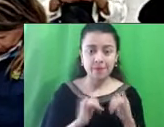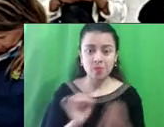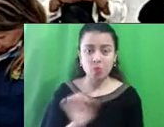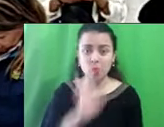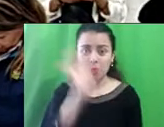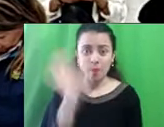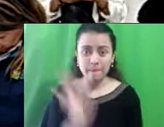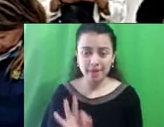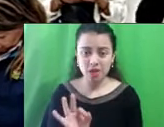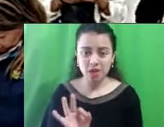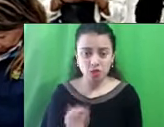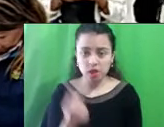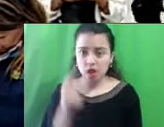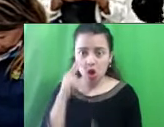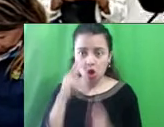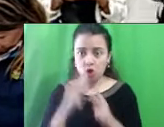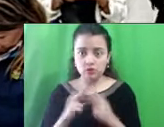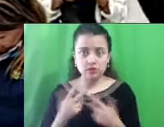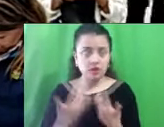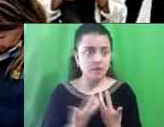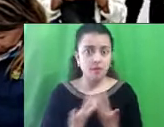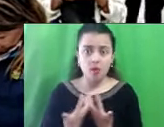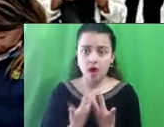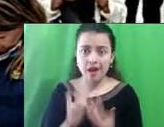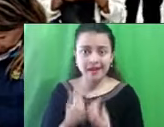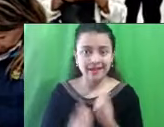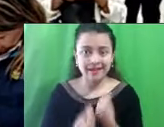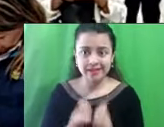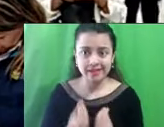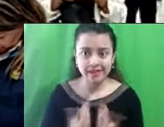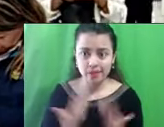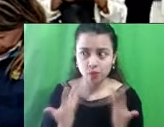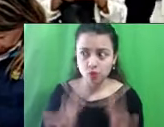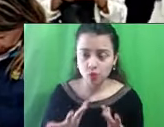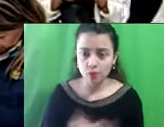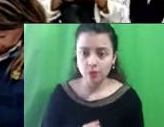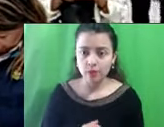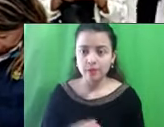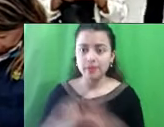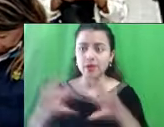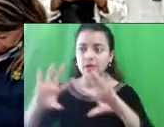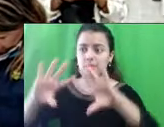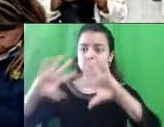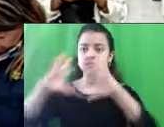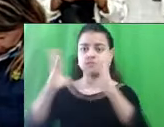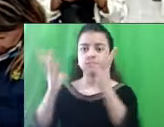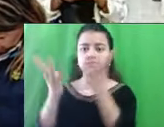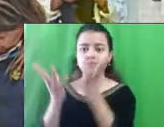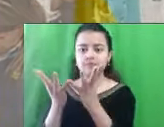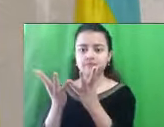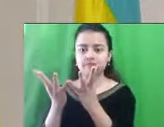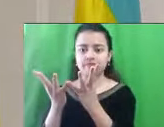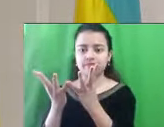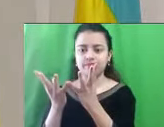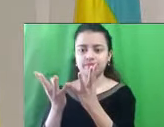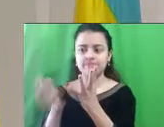desconocíamos absolutamente todos a nivel mundial. La Organización Mundial de la Salud no sabía la